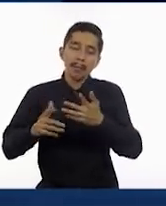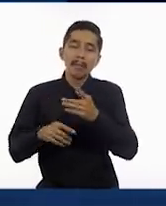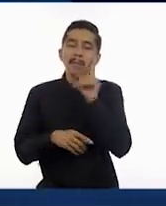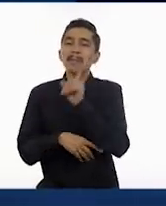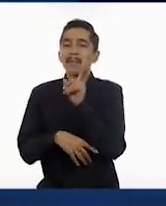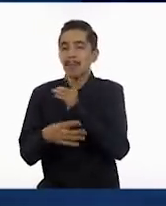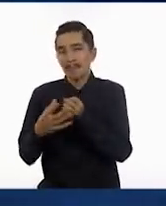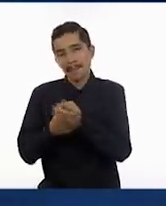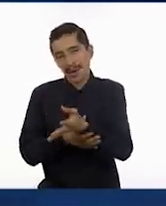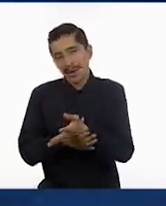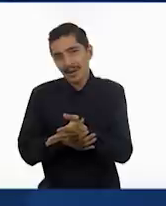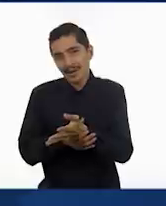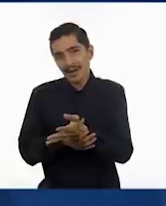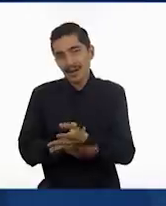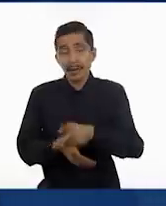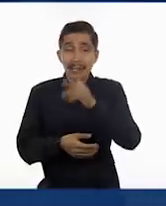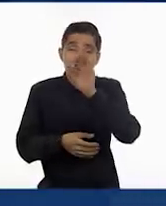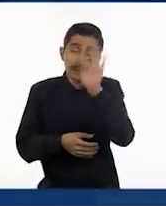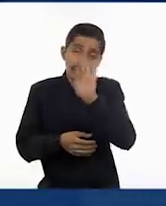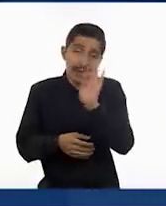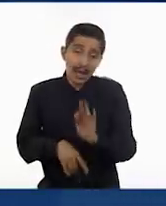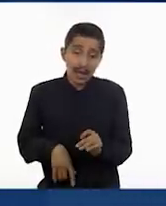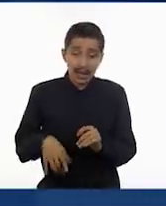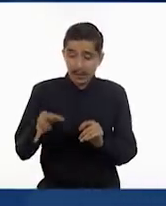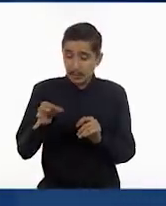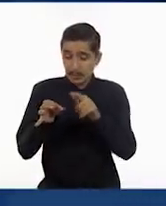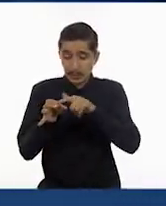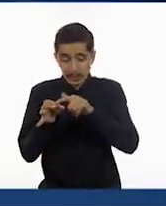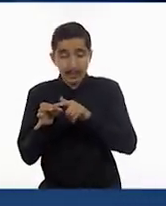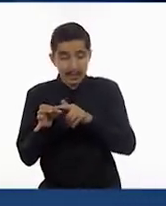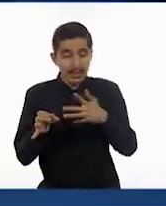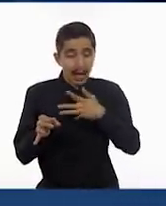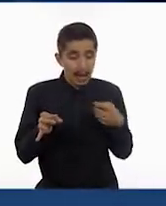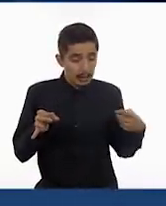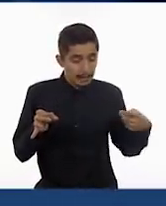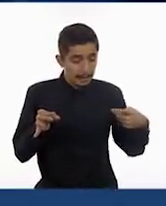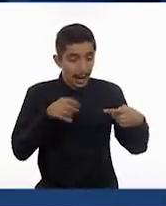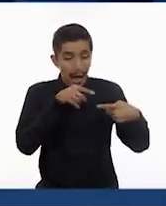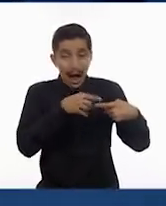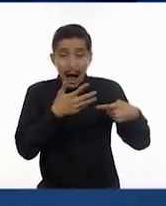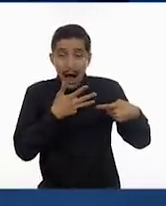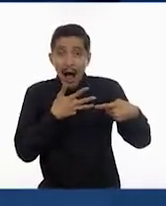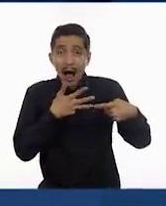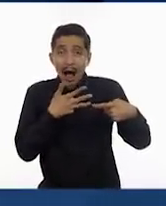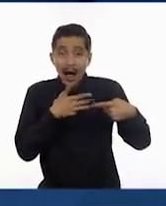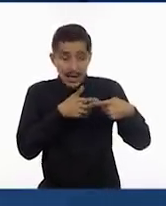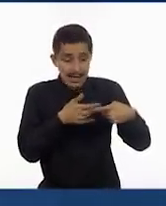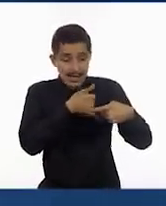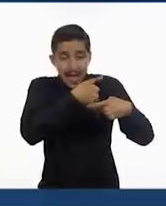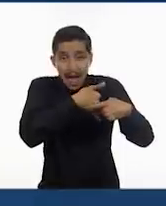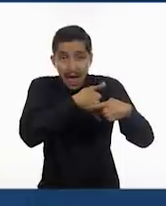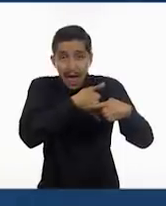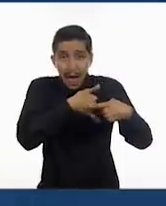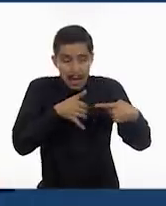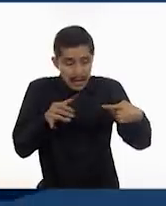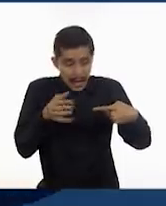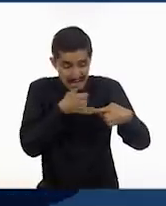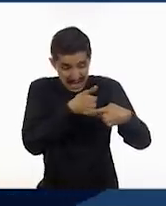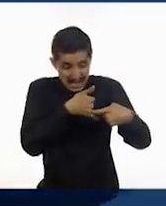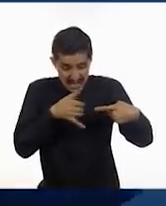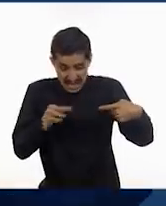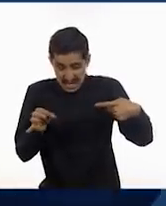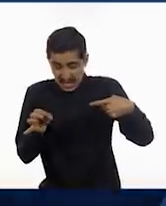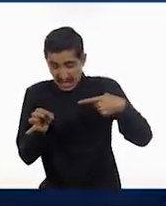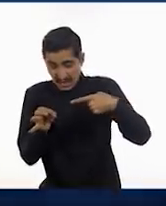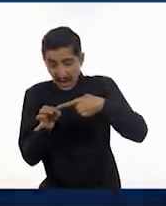niña. En cambio, si el óvulo se une a un espermatozoide que contenga ese cromosoma Y, pues entonces la